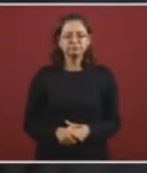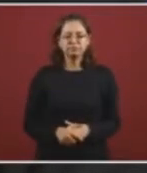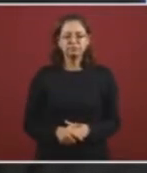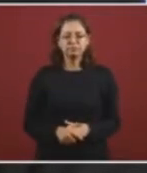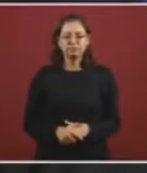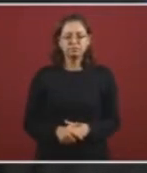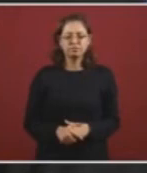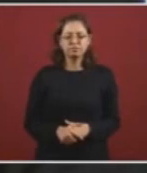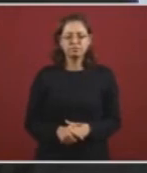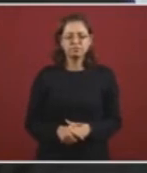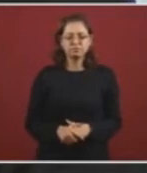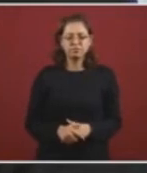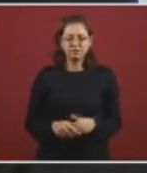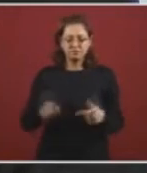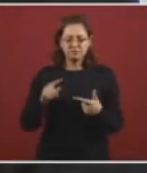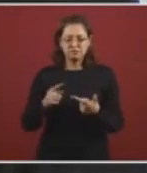por cuidar la vida,